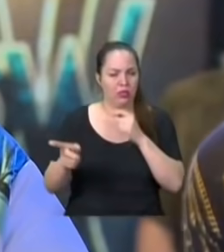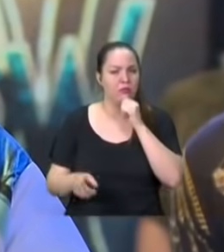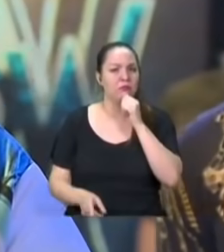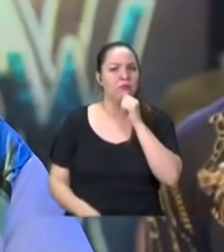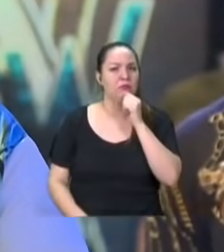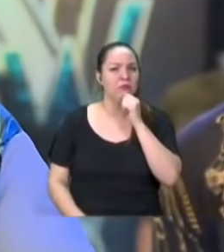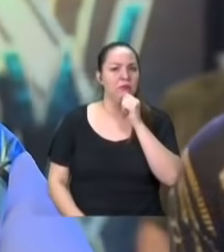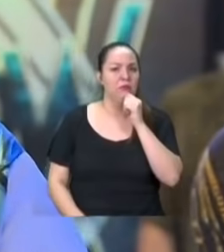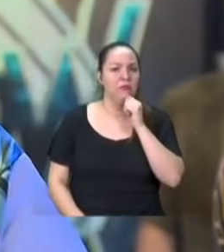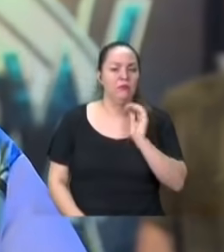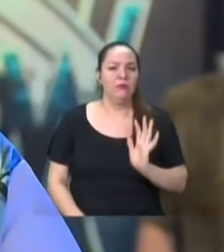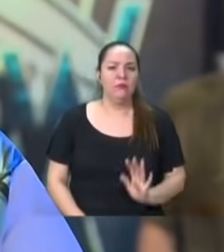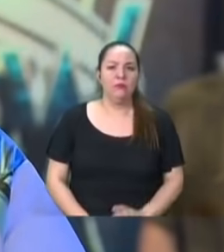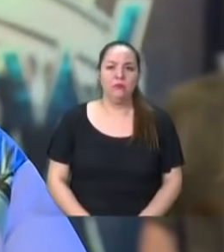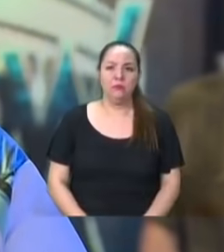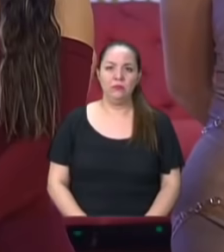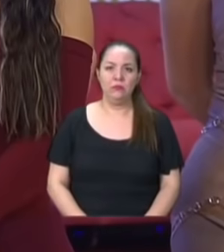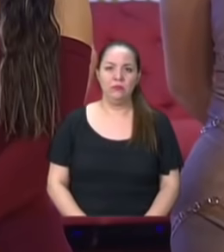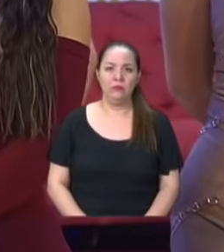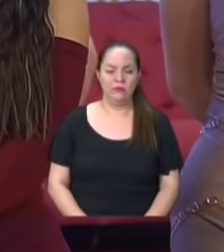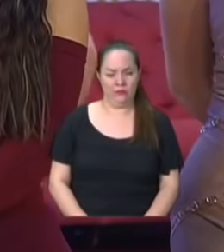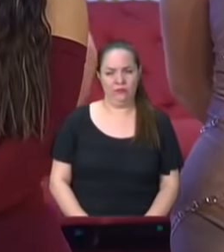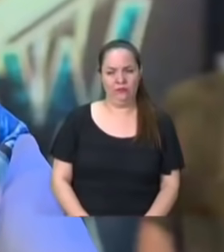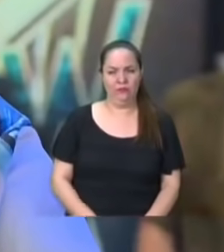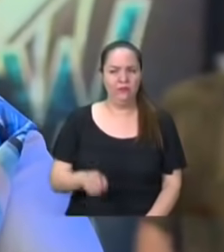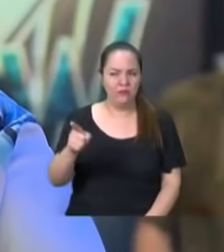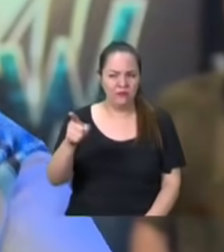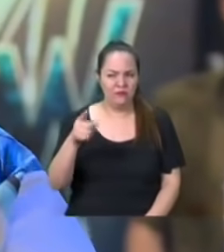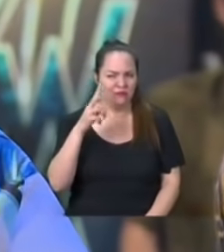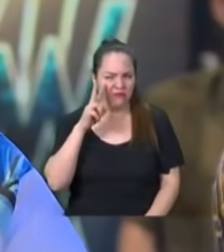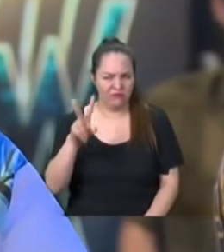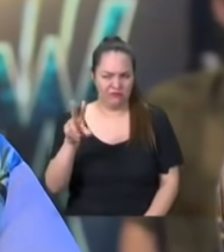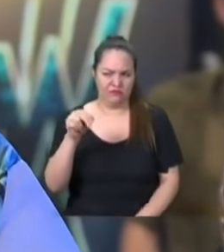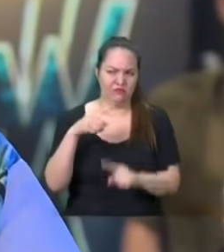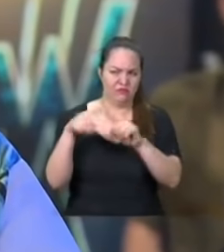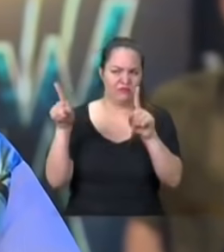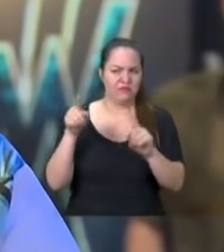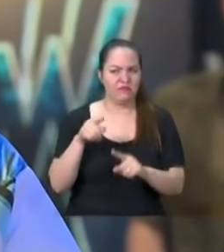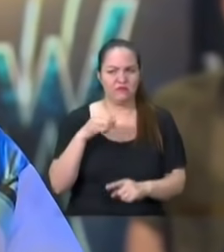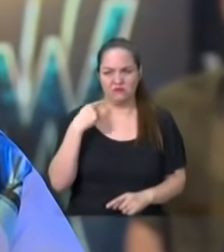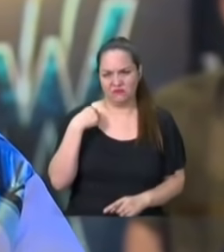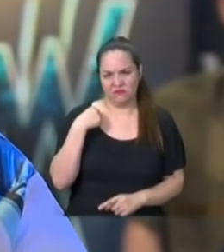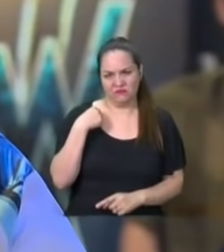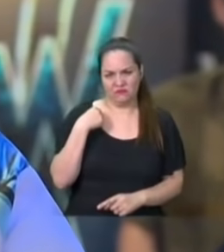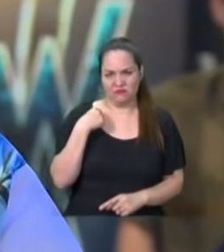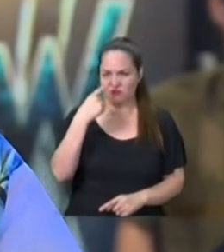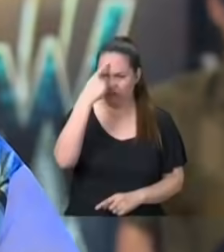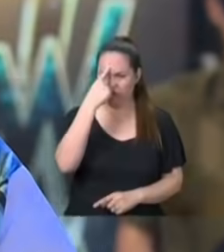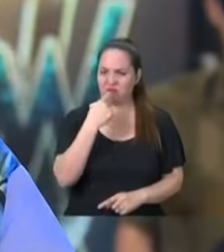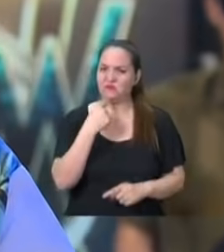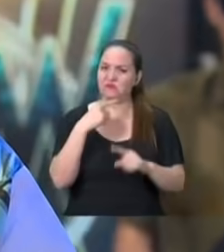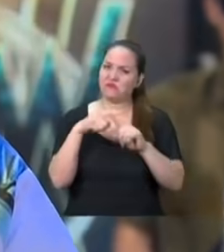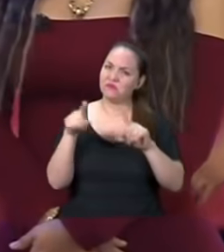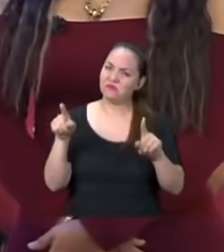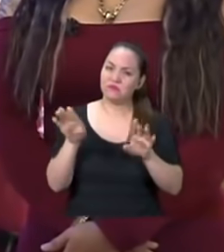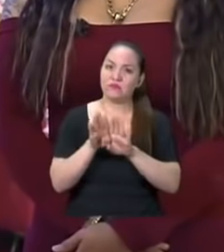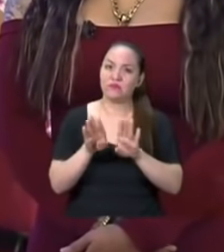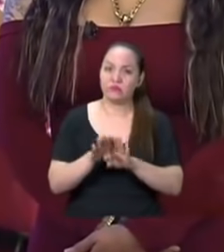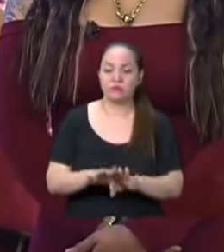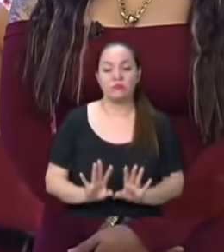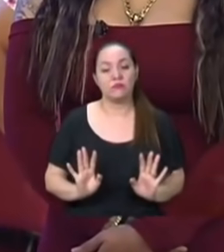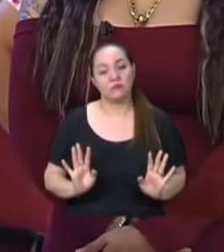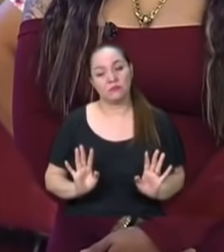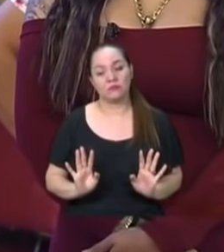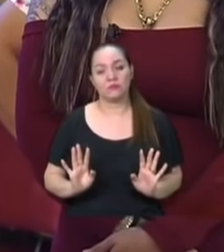A ver, ¿qué? Pues dígame. ¿Así no estabas? Así me hice. No, señor. Yo no me puedo decir. Te has descuidado. Bueno, pues